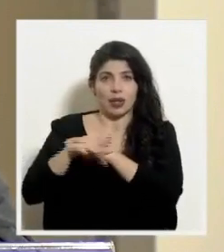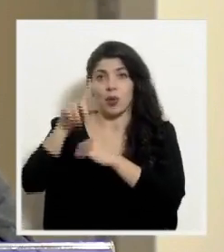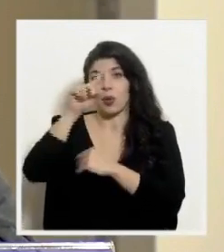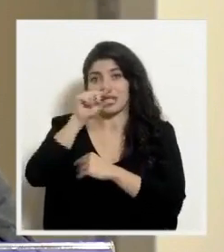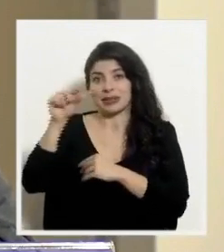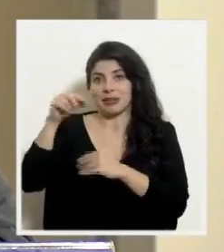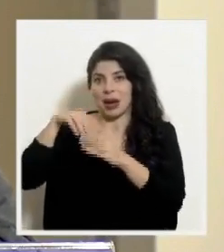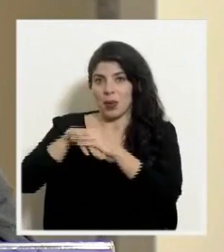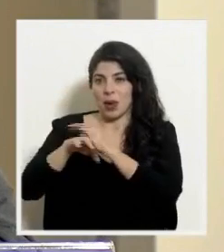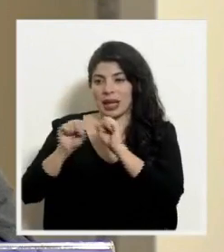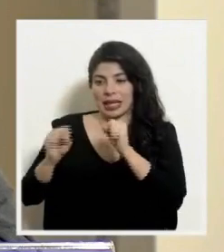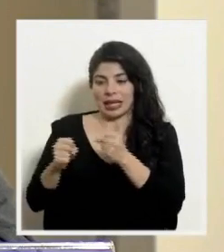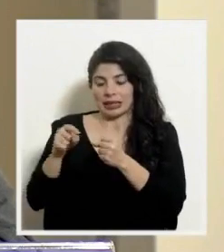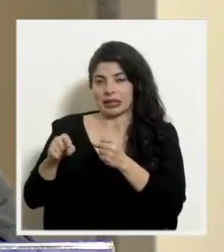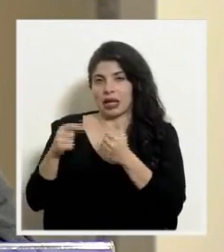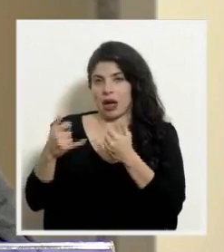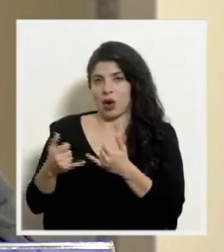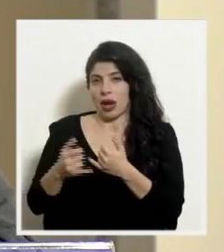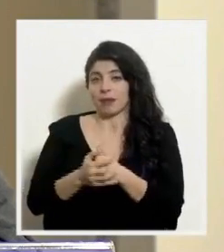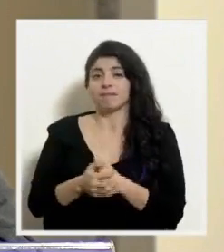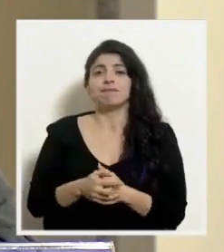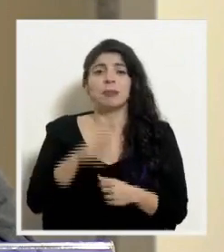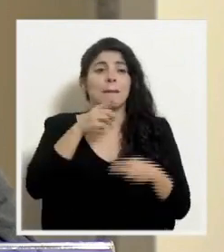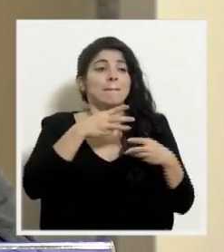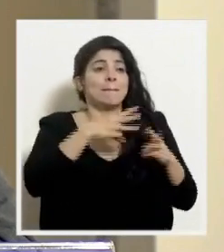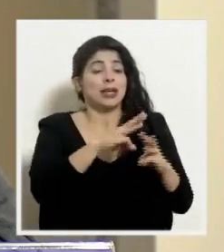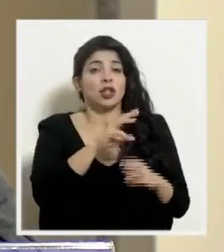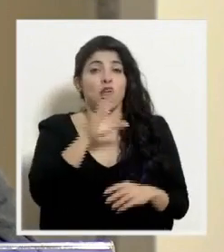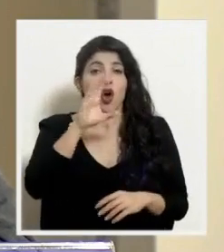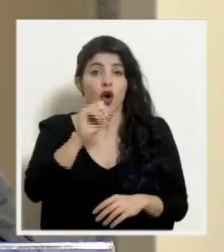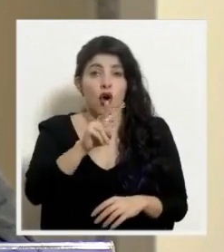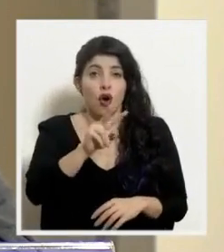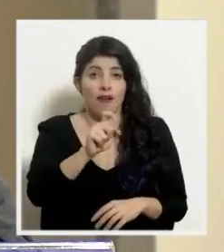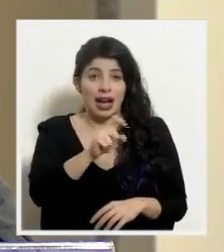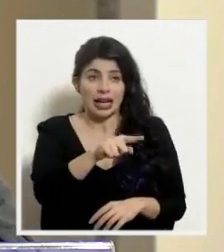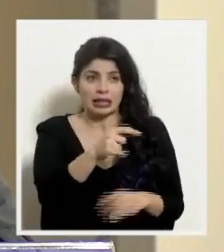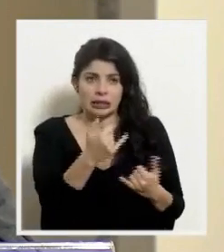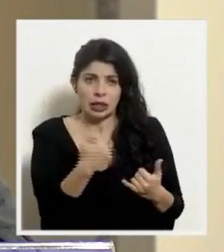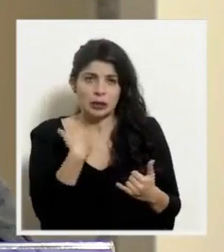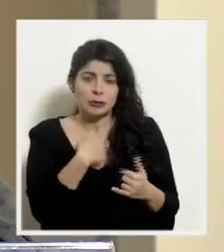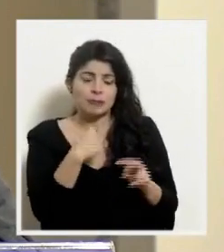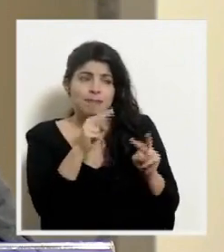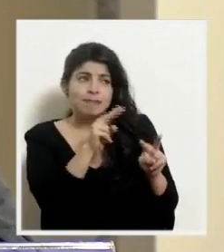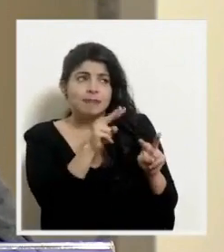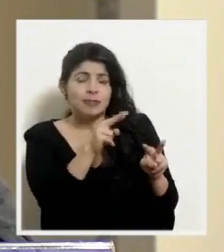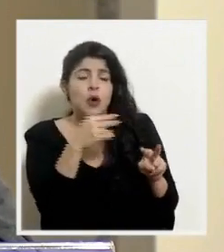semana. En términos del mecanismo COVAX, estamos pendientes de la